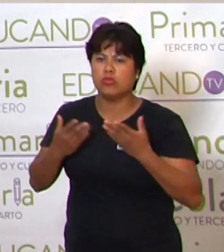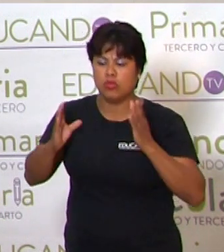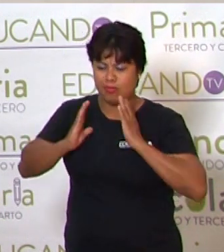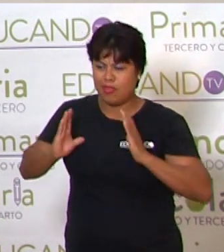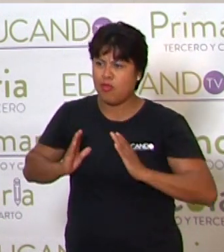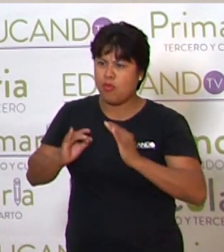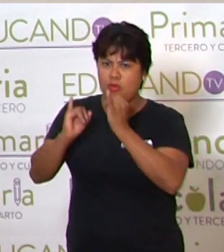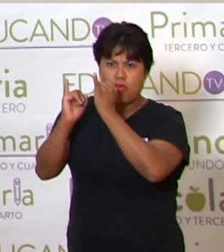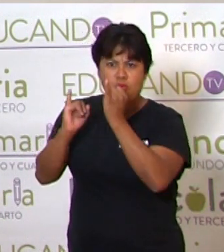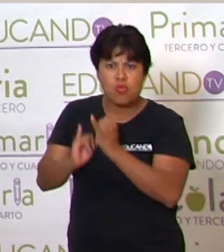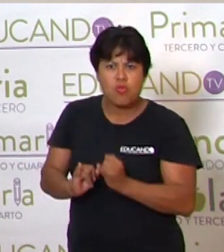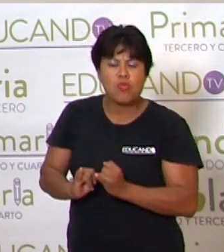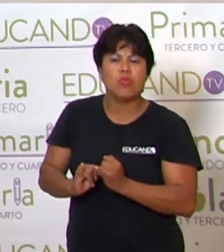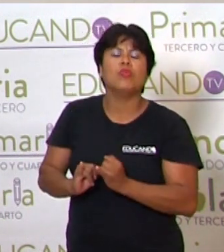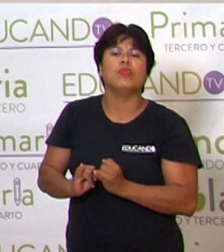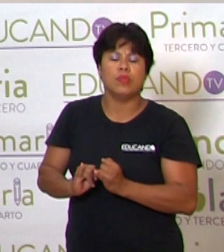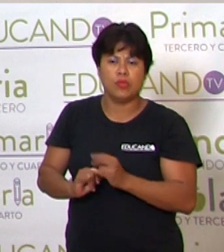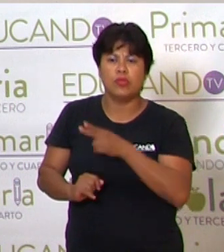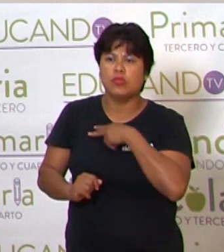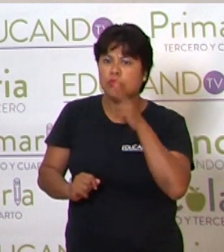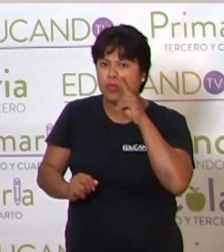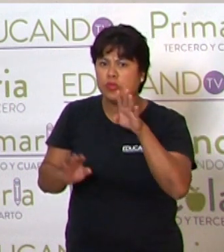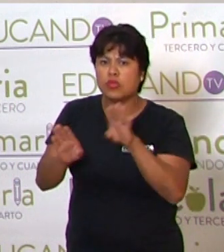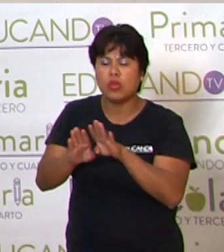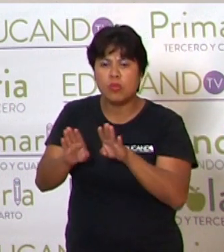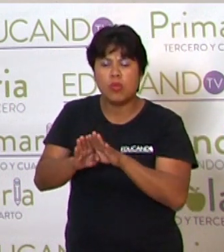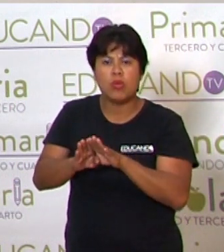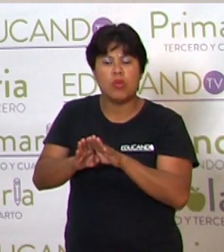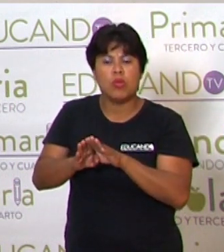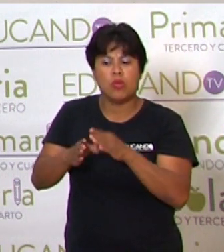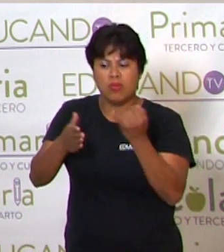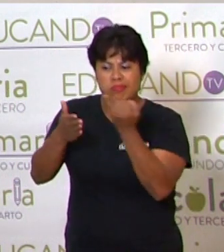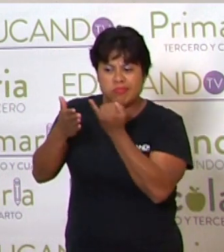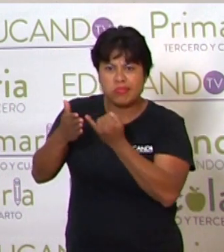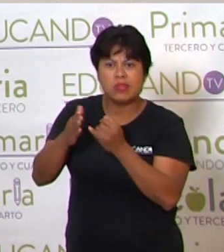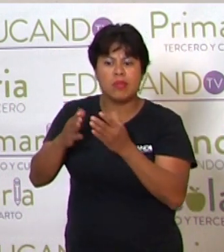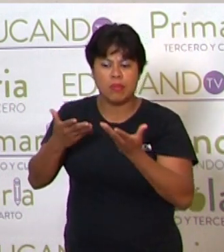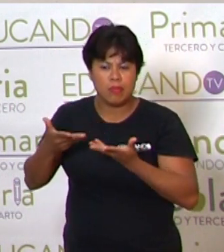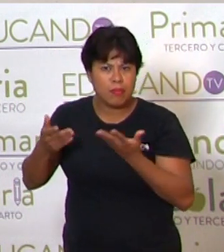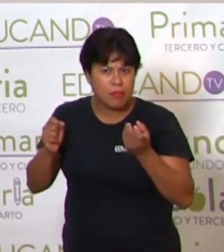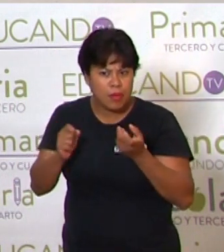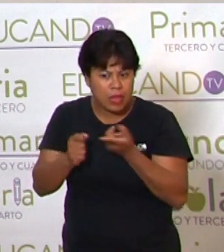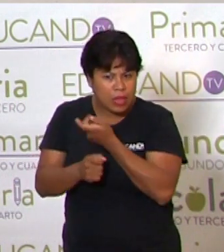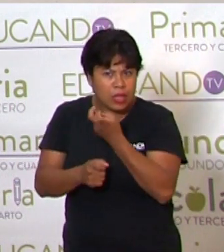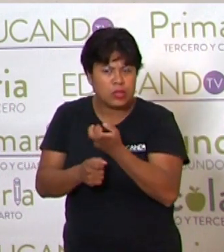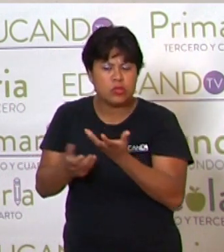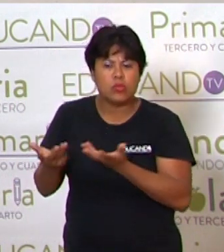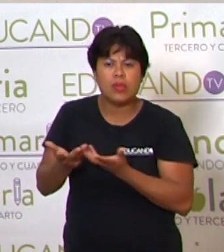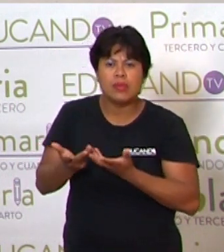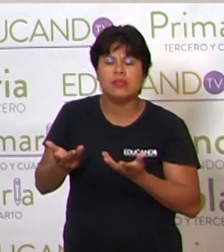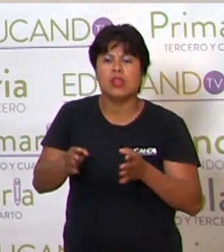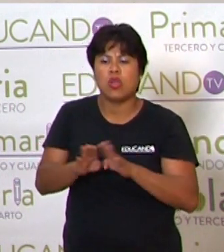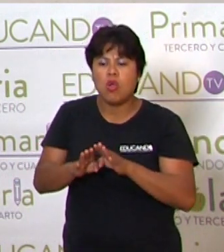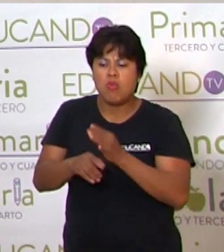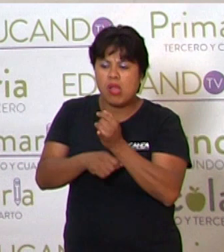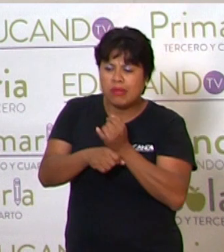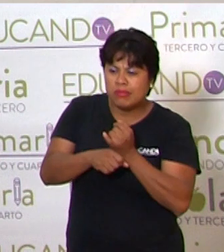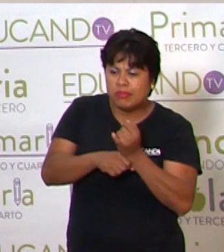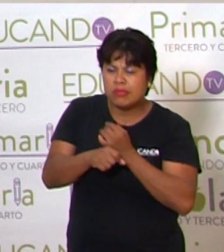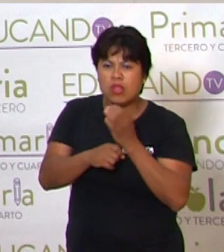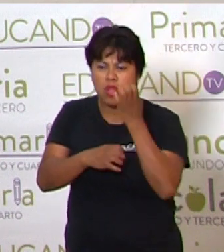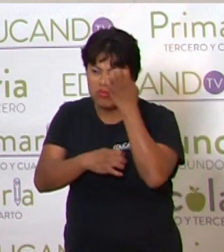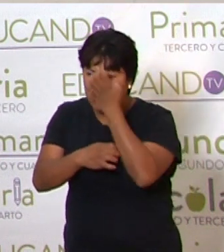anatómicos, que empezamos a ver cómo el dibujo ya va encaminado hacia la ciencia, hacia